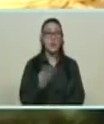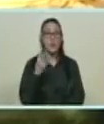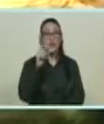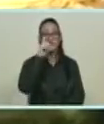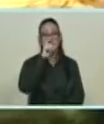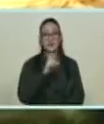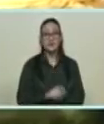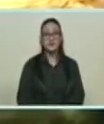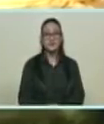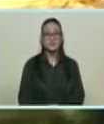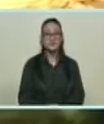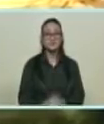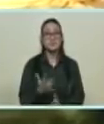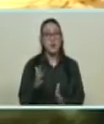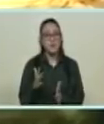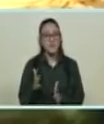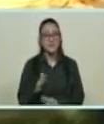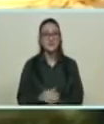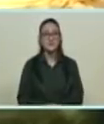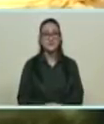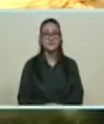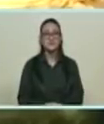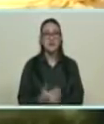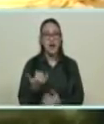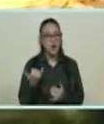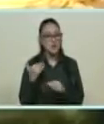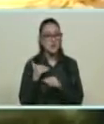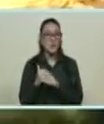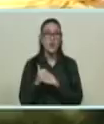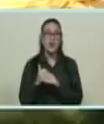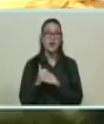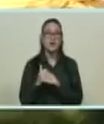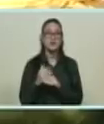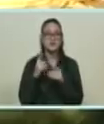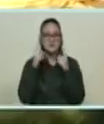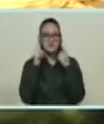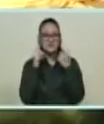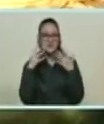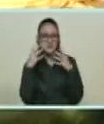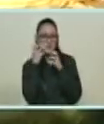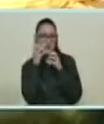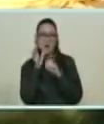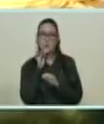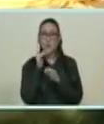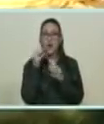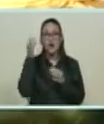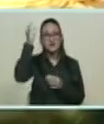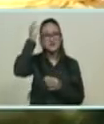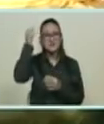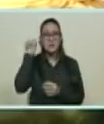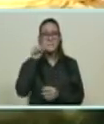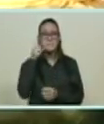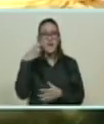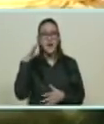40 años más o menos, Estrella, y estamos, mira, igualito, sin una arruga, mira, sin una cana.